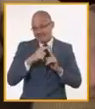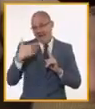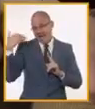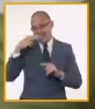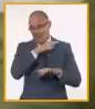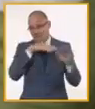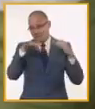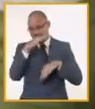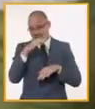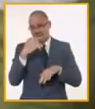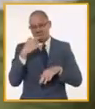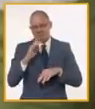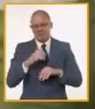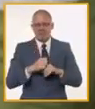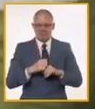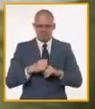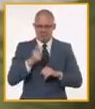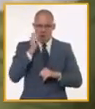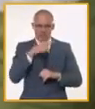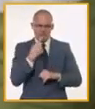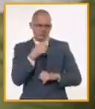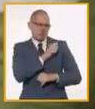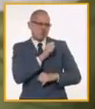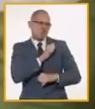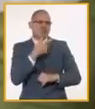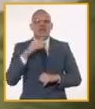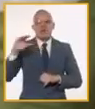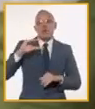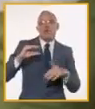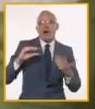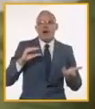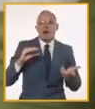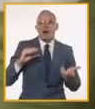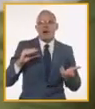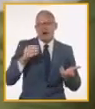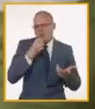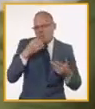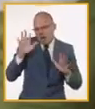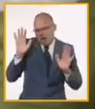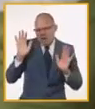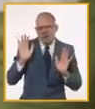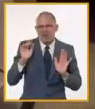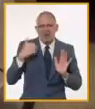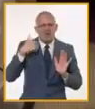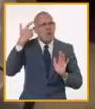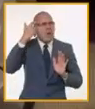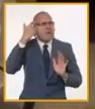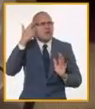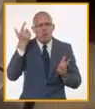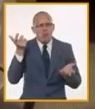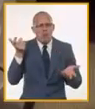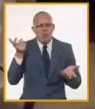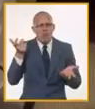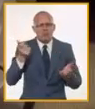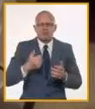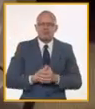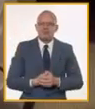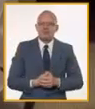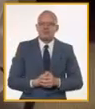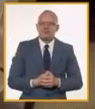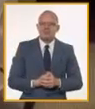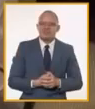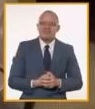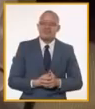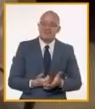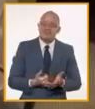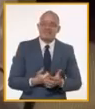ministro, yo no sé nada, lo que me toque, y fui para allá, sin problema, nunca me preocupé de eso.